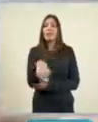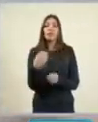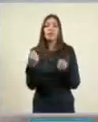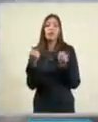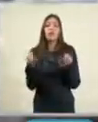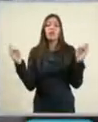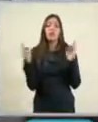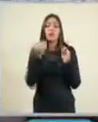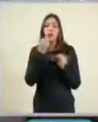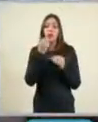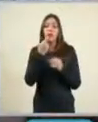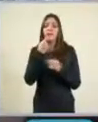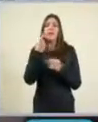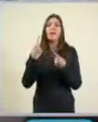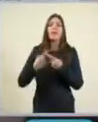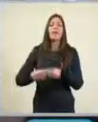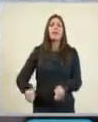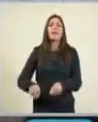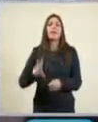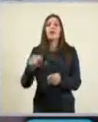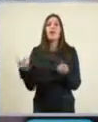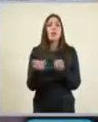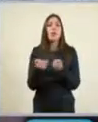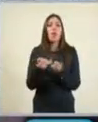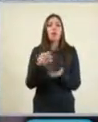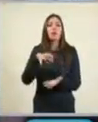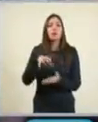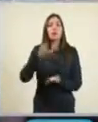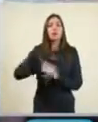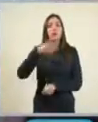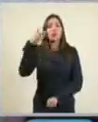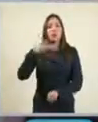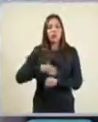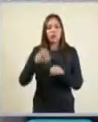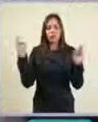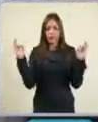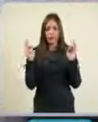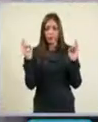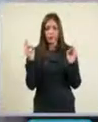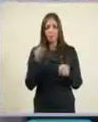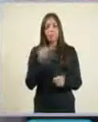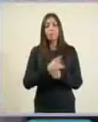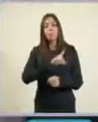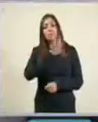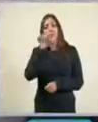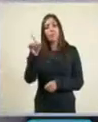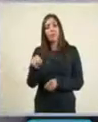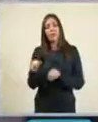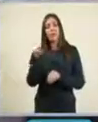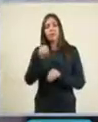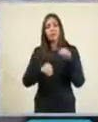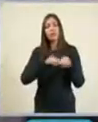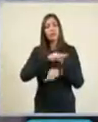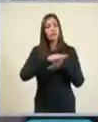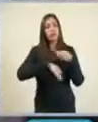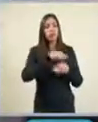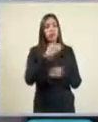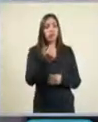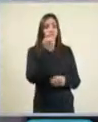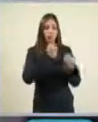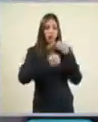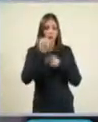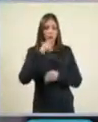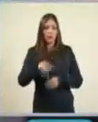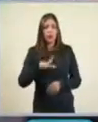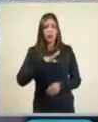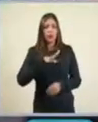congela. complicado, Se exactamente. congela. Sí, nos queda exactamente igual, ¿ok? Lo que vamos a hacer va a ser comenzar a integrar, a incorporar todos los ingredientes.